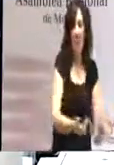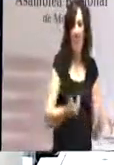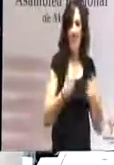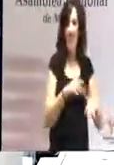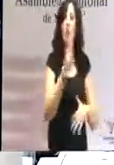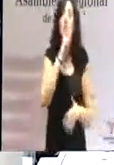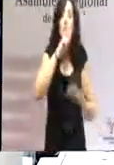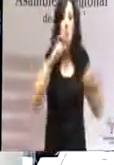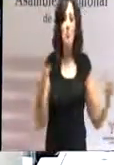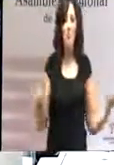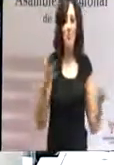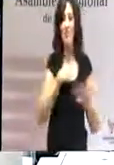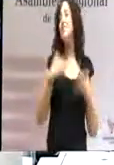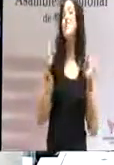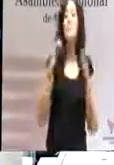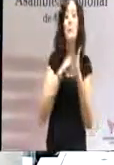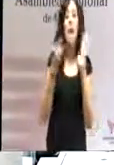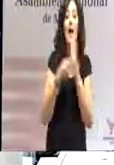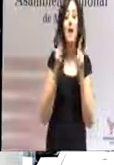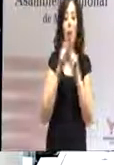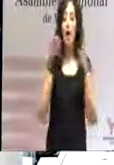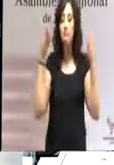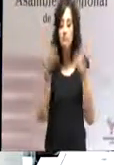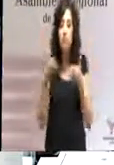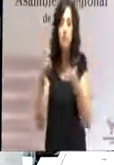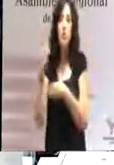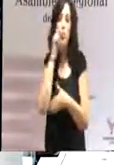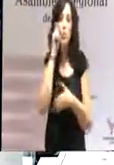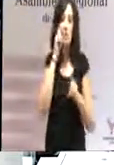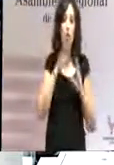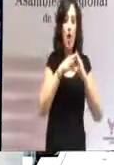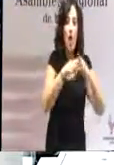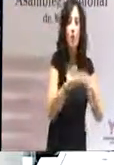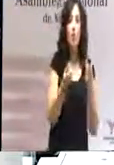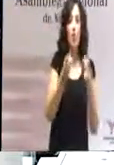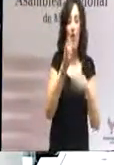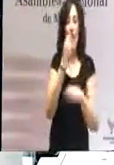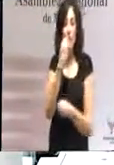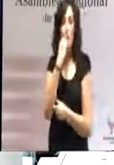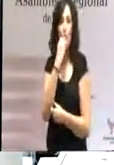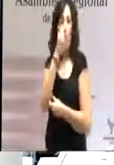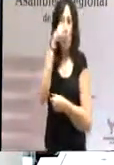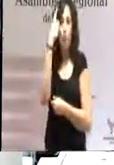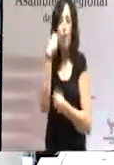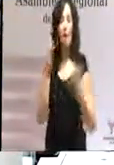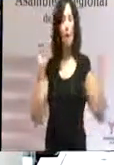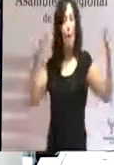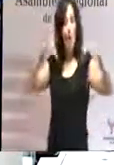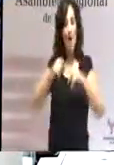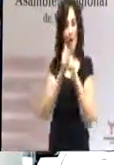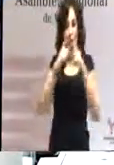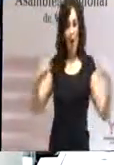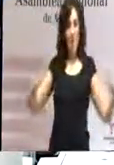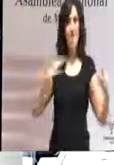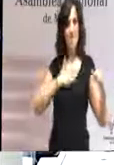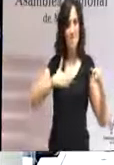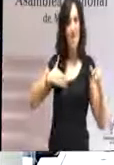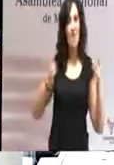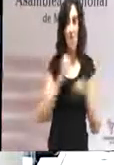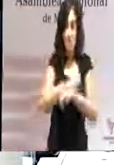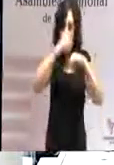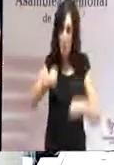planes de desestabilización basados en el fomento del turismo náutico, en el gastronómico, en el cultural. Pero ¿cómo vamos a consolidar este